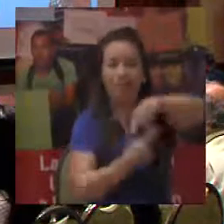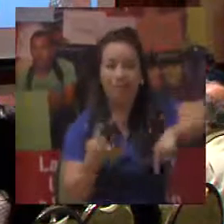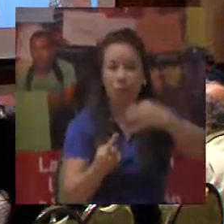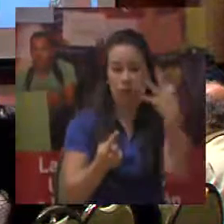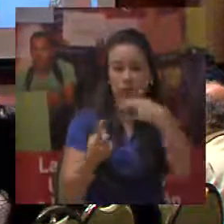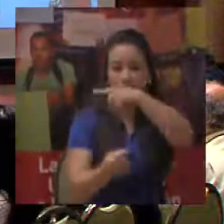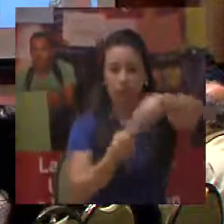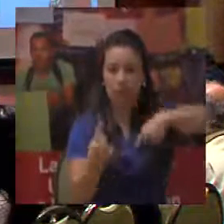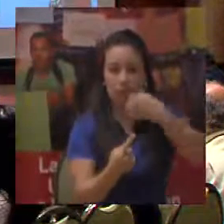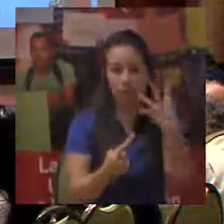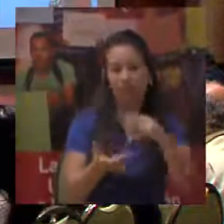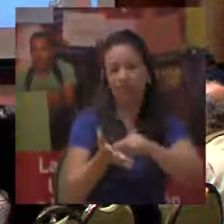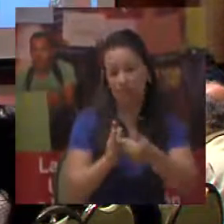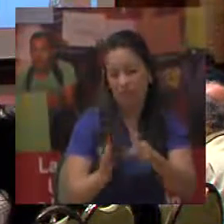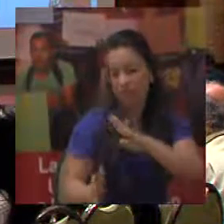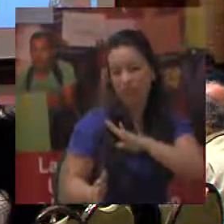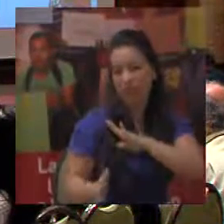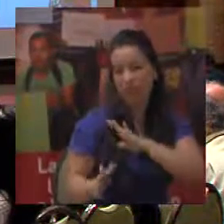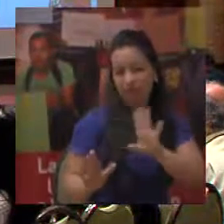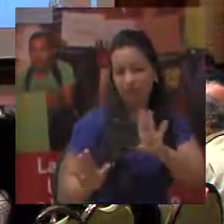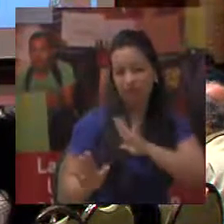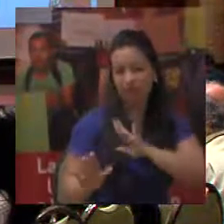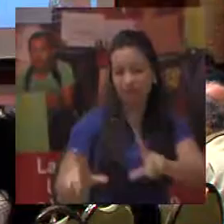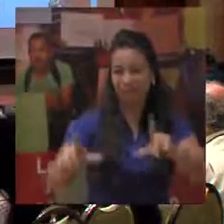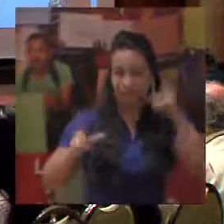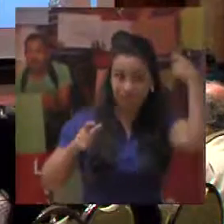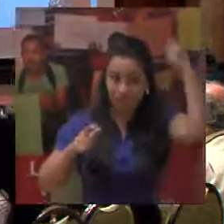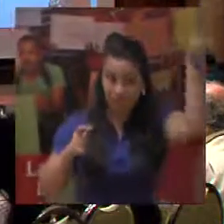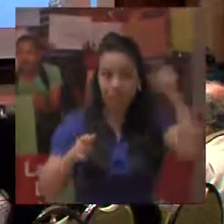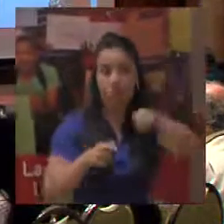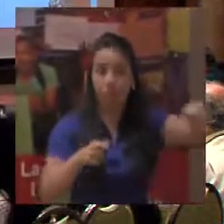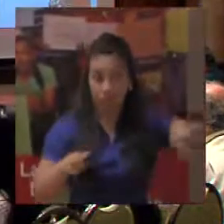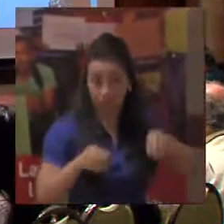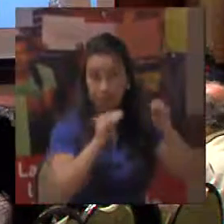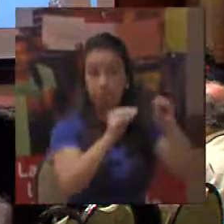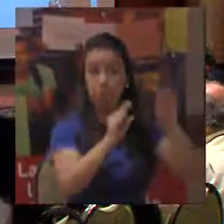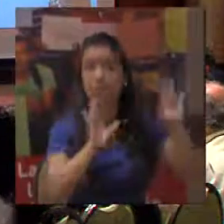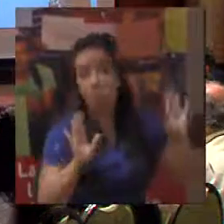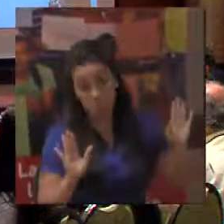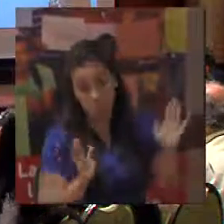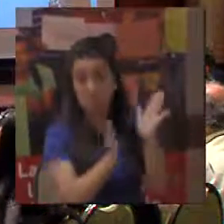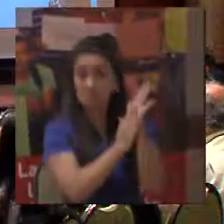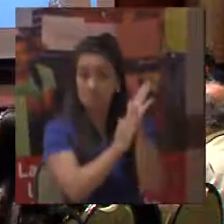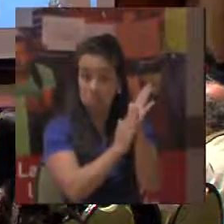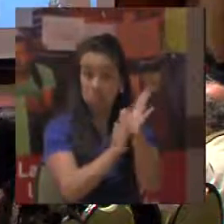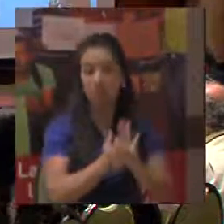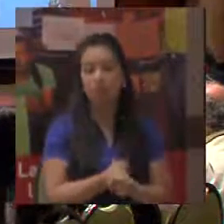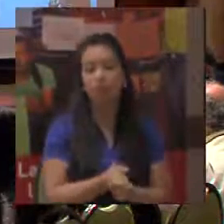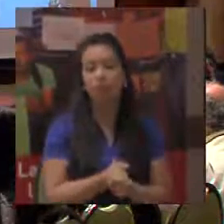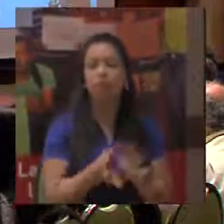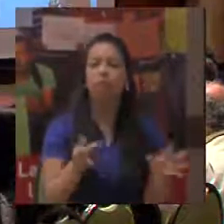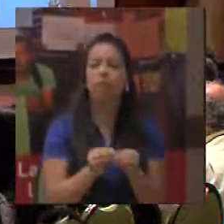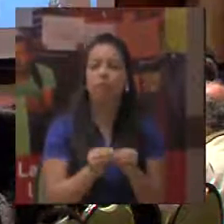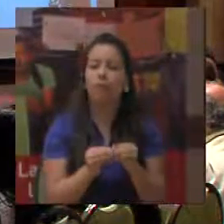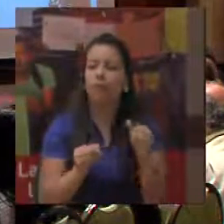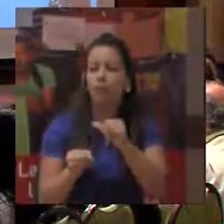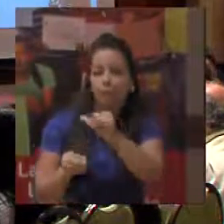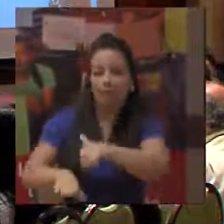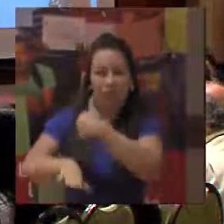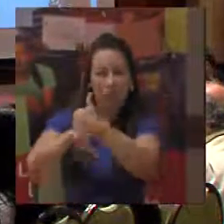es decir, la básica secundaria. Y finalmente, ahora nos contaba el director la tragedia de que cada